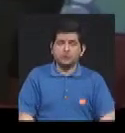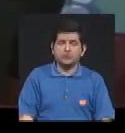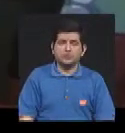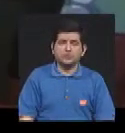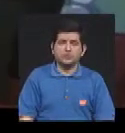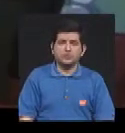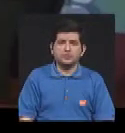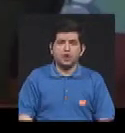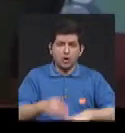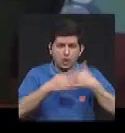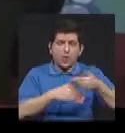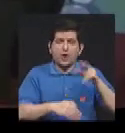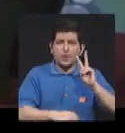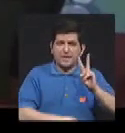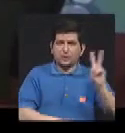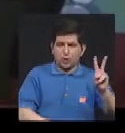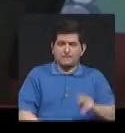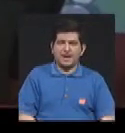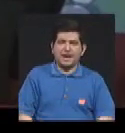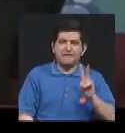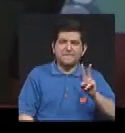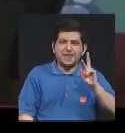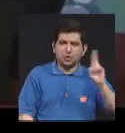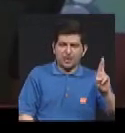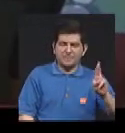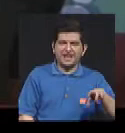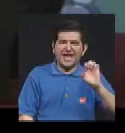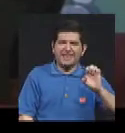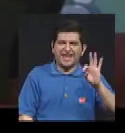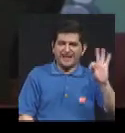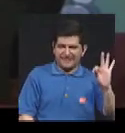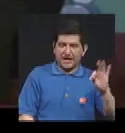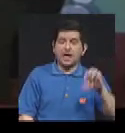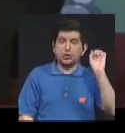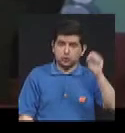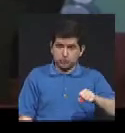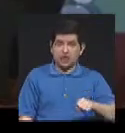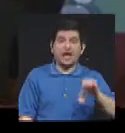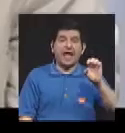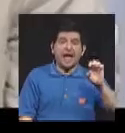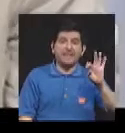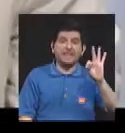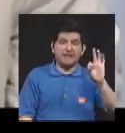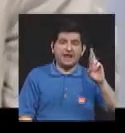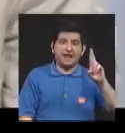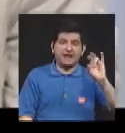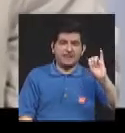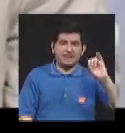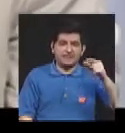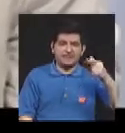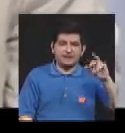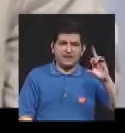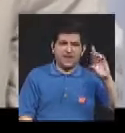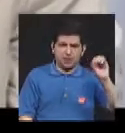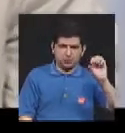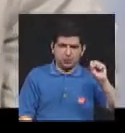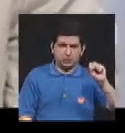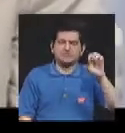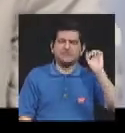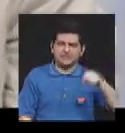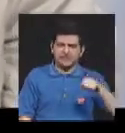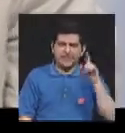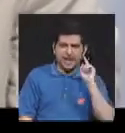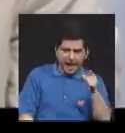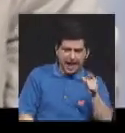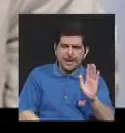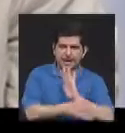sí. Luego llegó Víctor Vega, luego Víctor Ramírez y Edgar Trigueros, ¿verdad? Sí, Edgar Trigueros. Fueron después, sí.